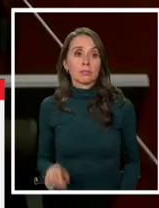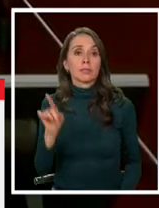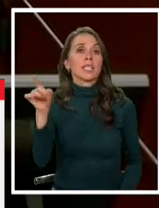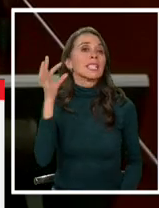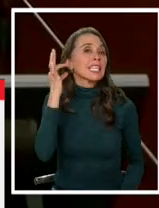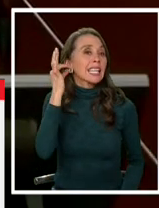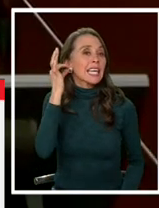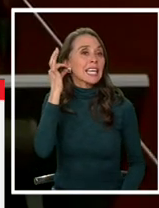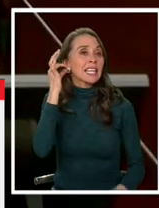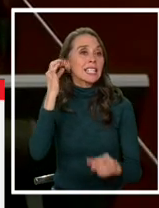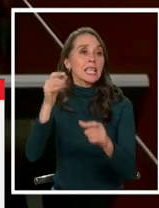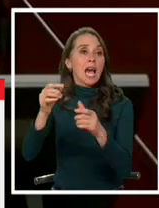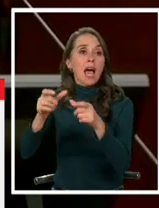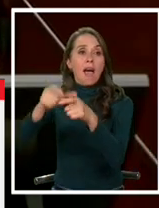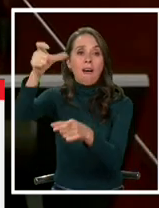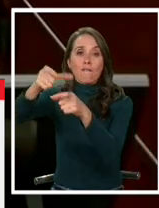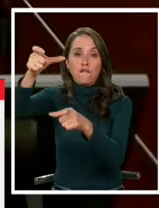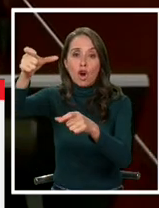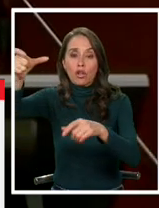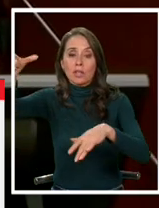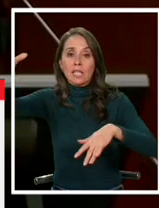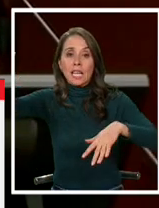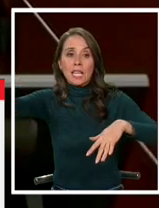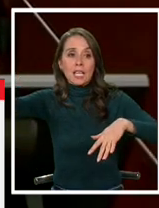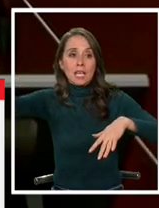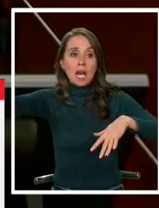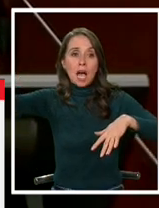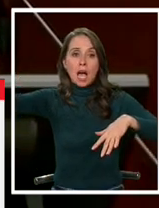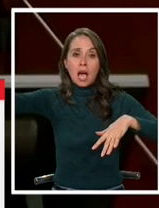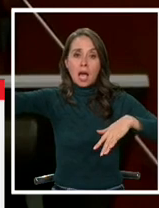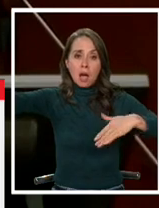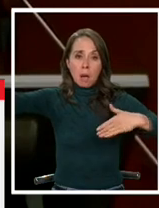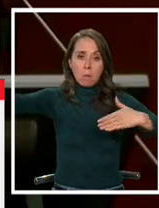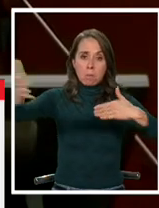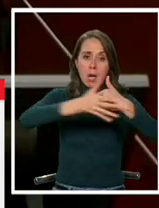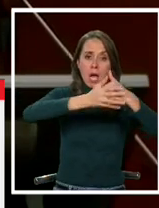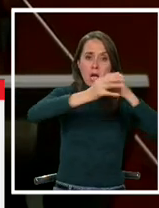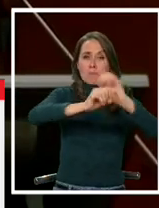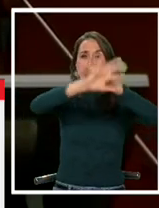ella tiró esta botella grande hizo contacto y se rompió por todas